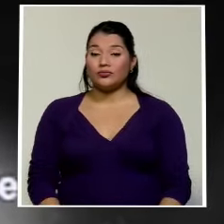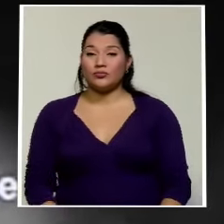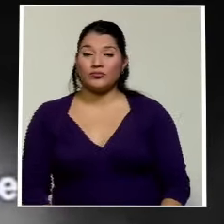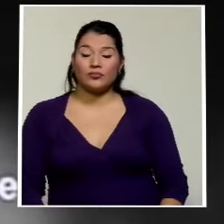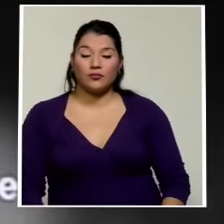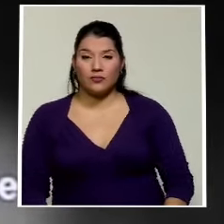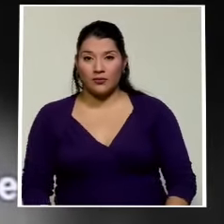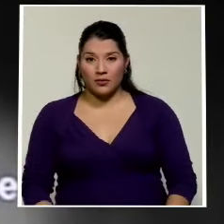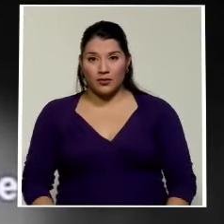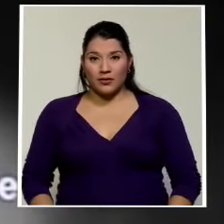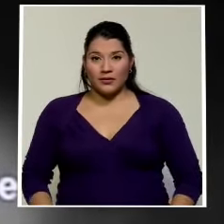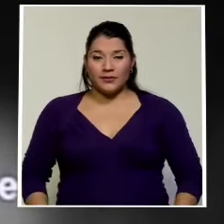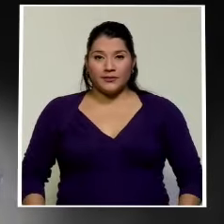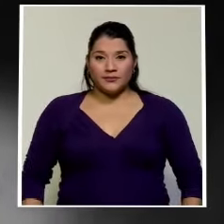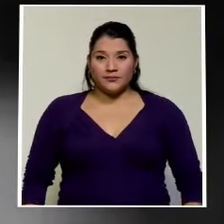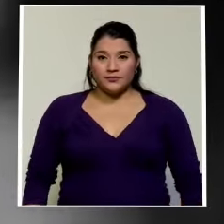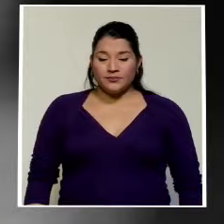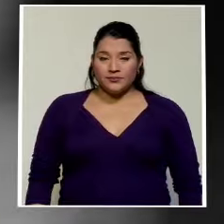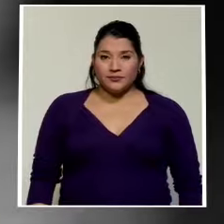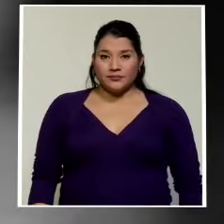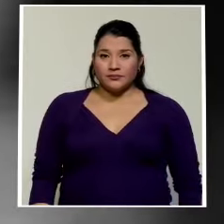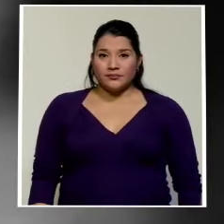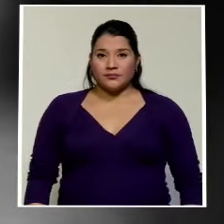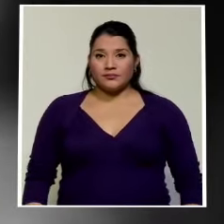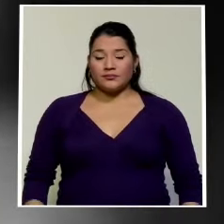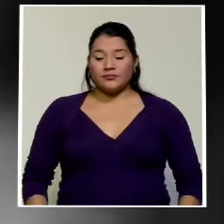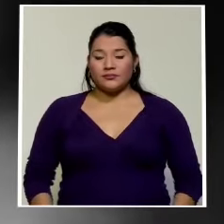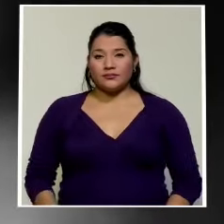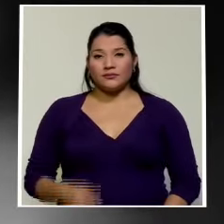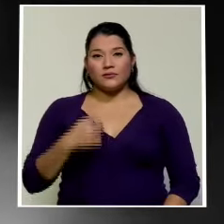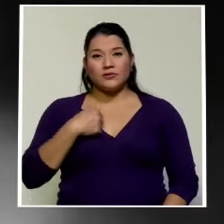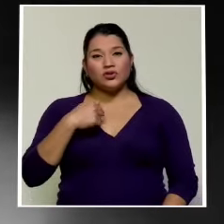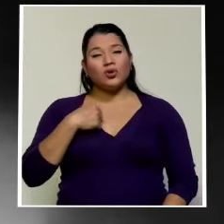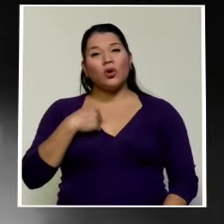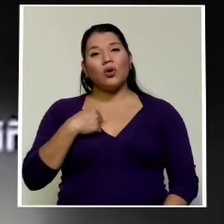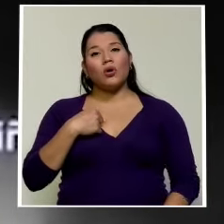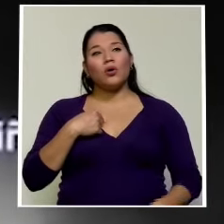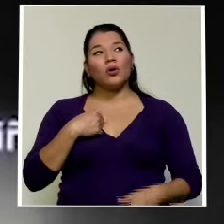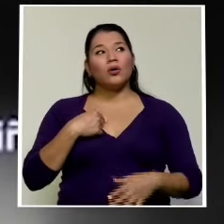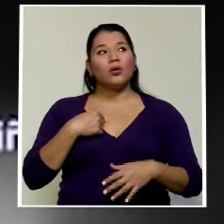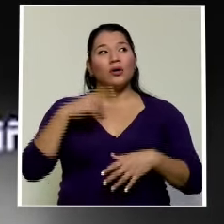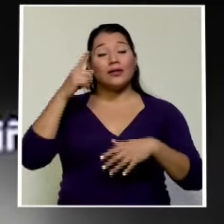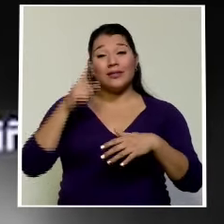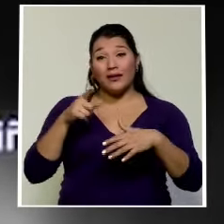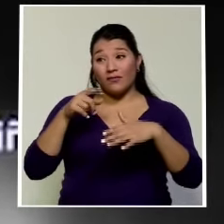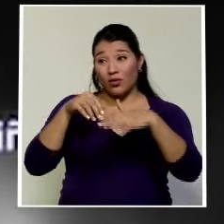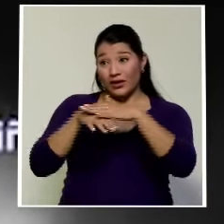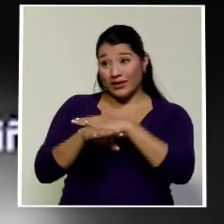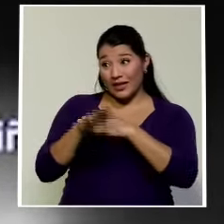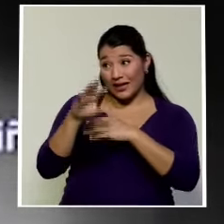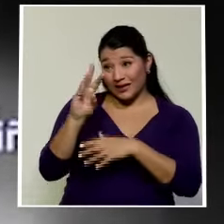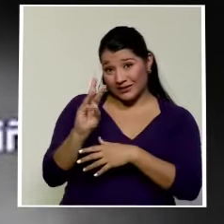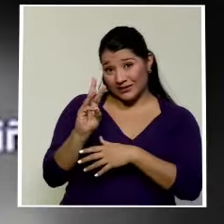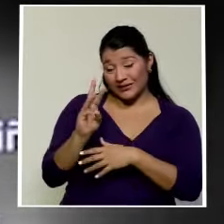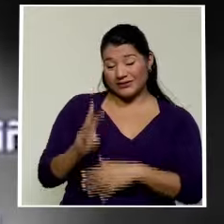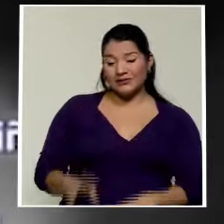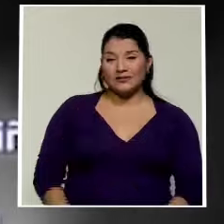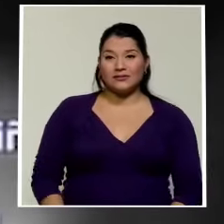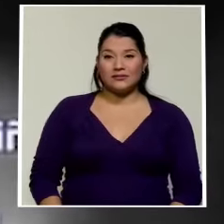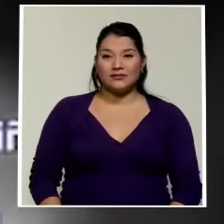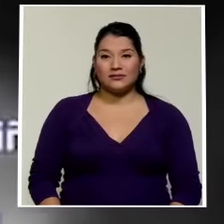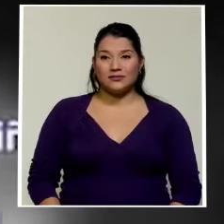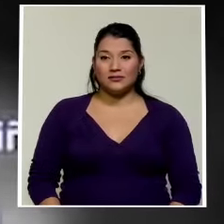de la mañana, ya nos vamos para allá. Bueno, no entro a las 6, a las 6 tengo que pasar visita con los doctores. O sea, a las 5 de la mañana tengo que estar ahí. ¿Usted doctor también?